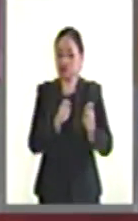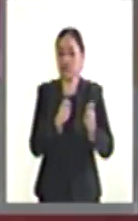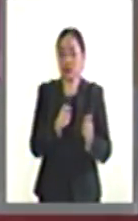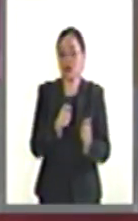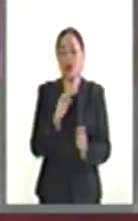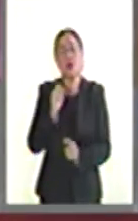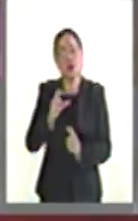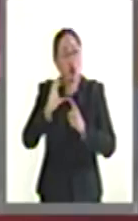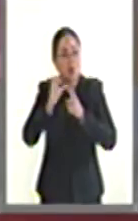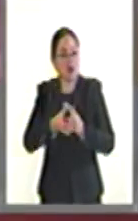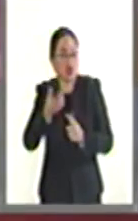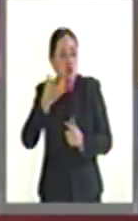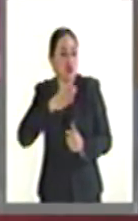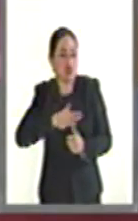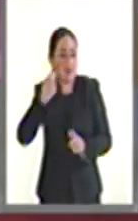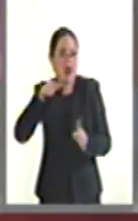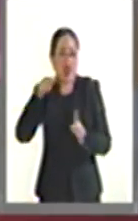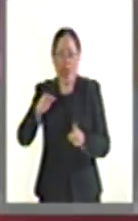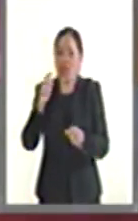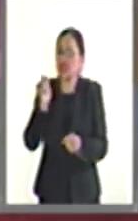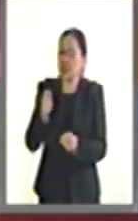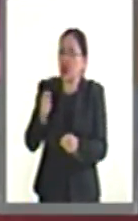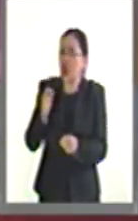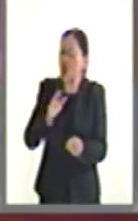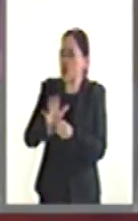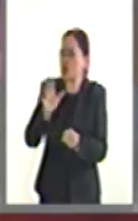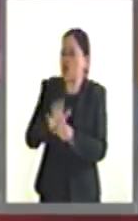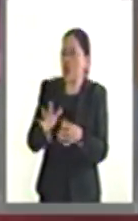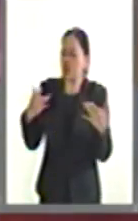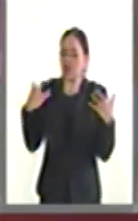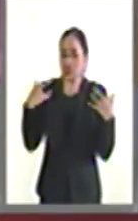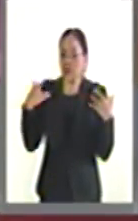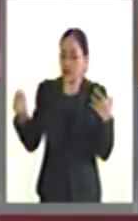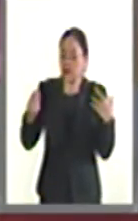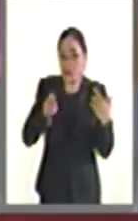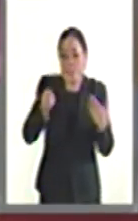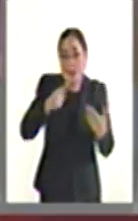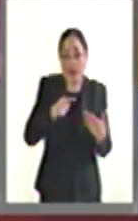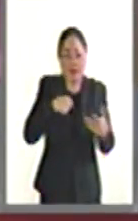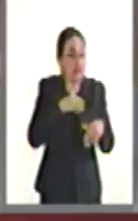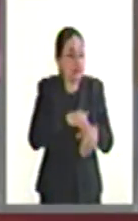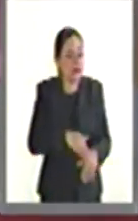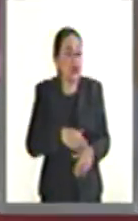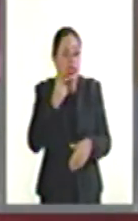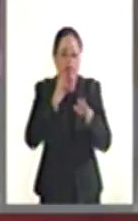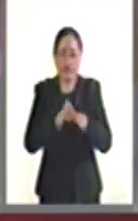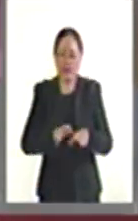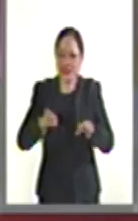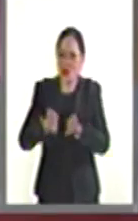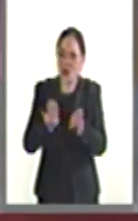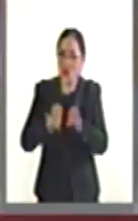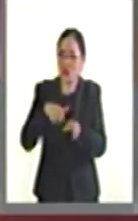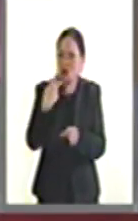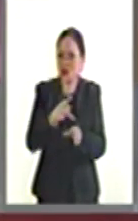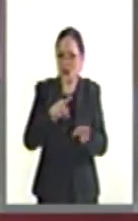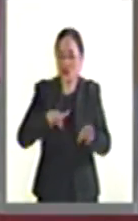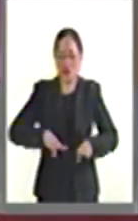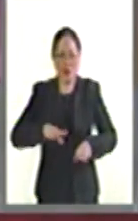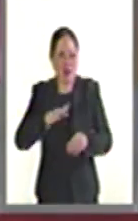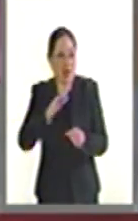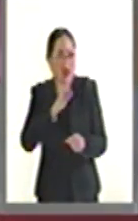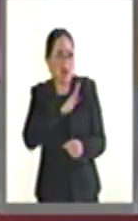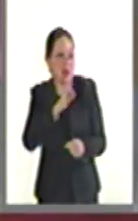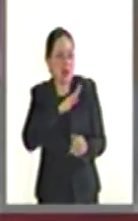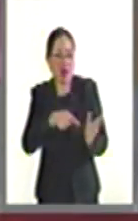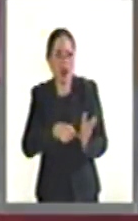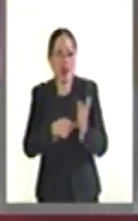revisión de papeleo denigra la verdadera función de uno de los órganos colegiados más importantes de esta Cámara.